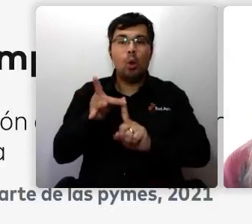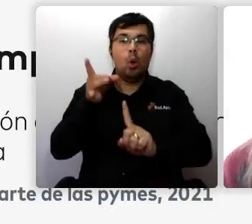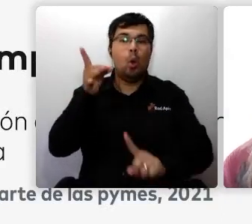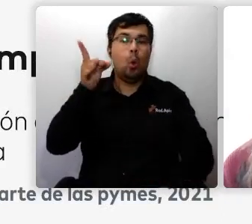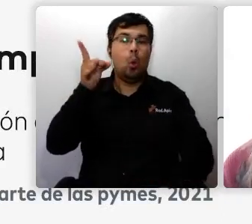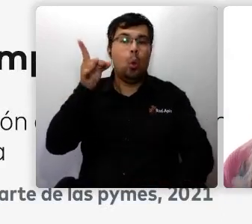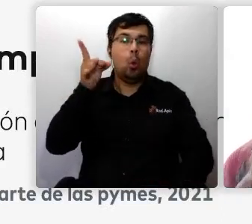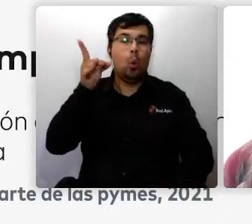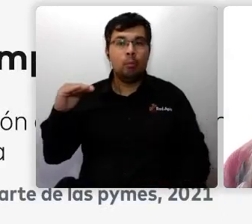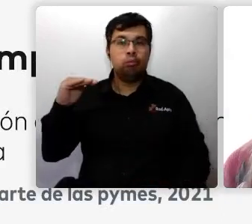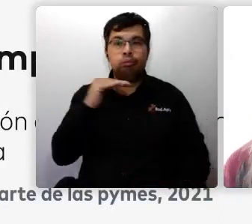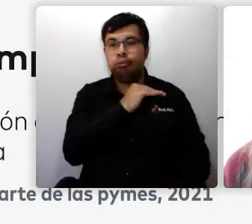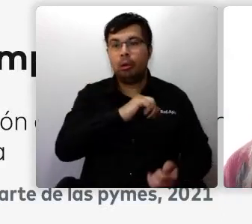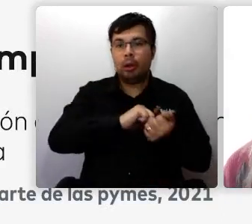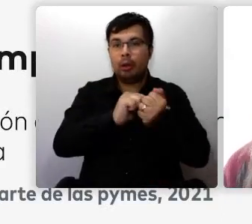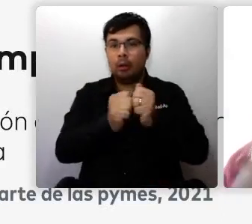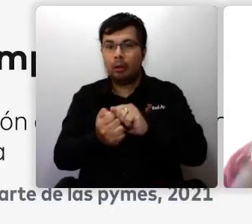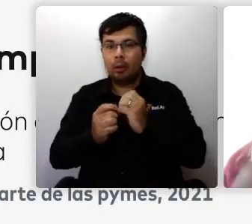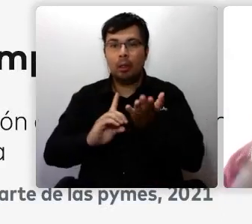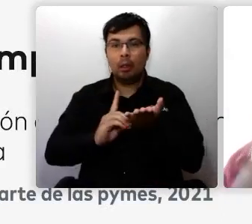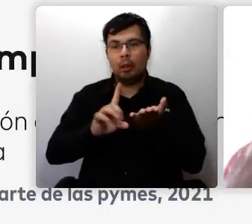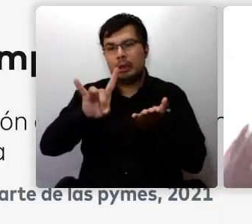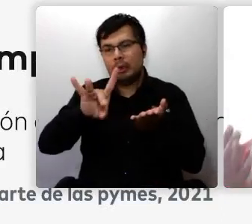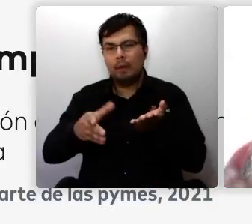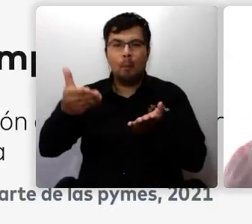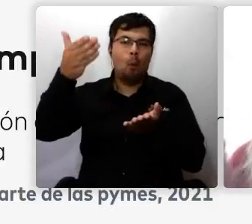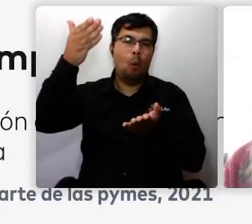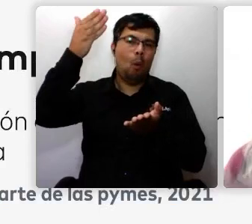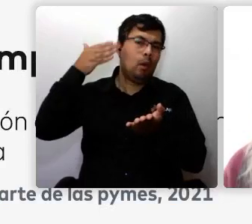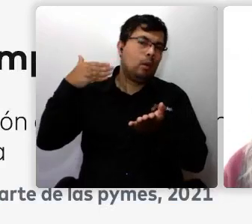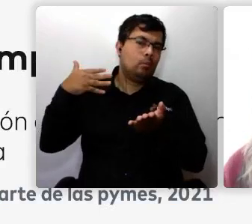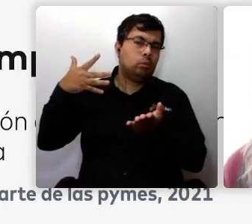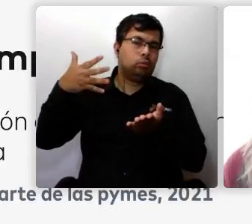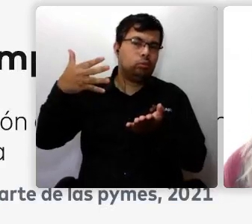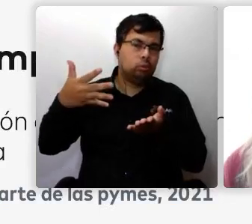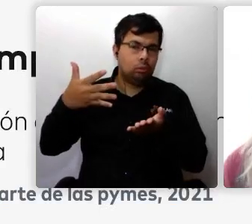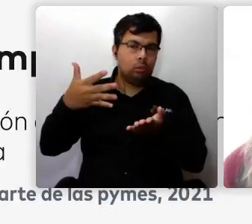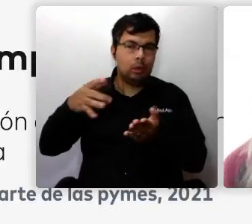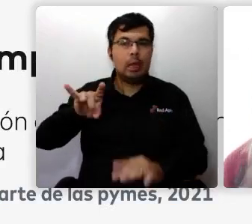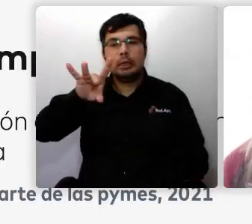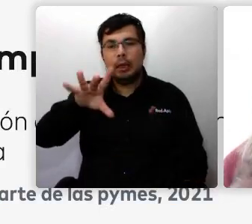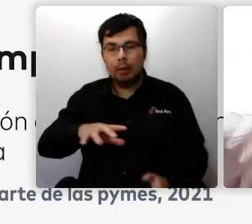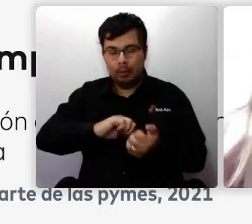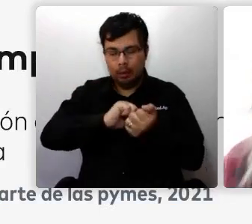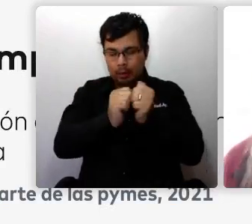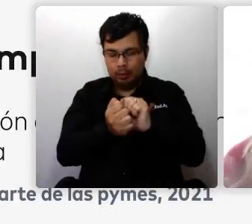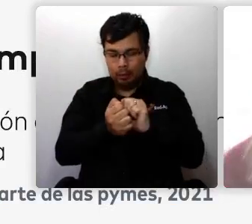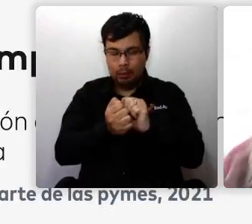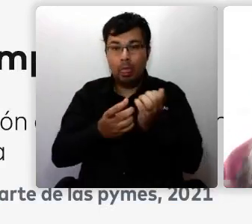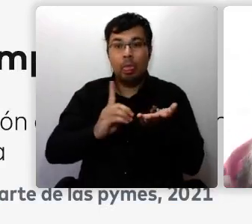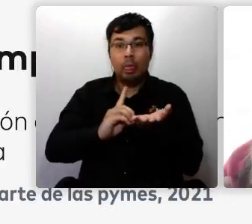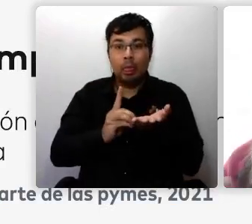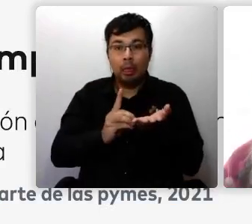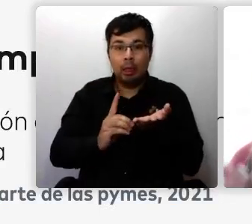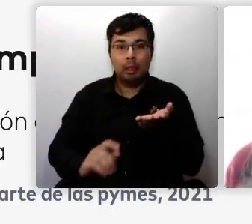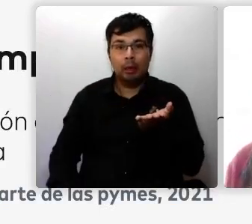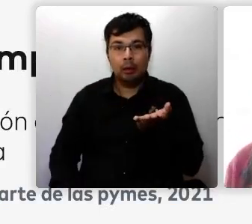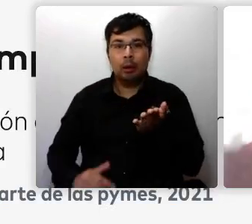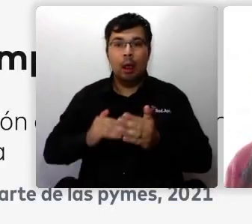digital que veníamos trayendo. Sabemos que la transformación digital avanzaba a pasos agigantados, pero la pandemia solo aceleró